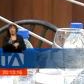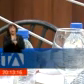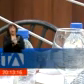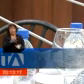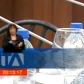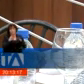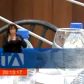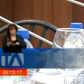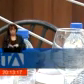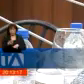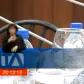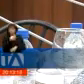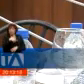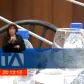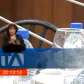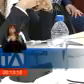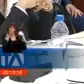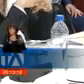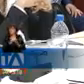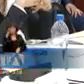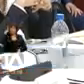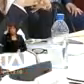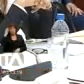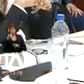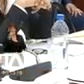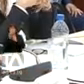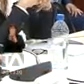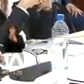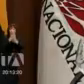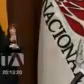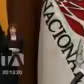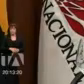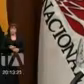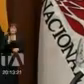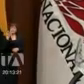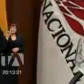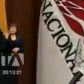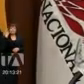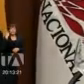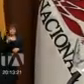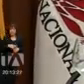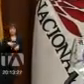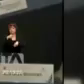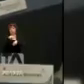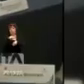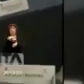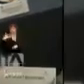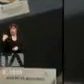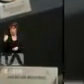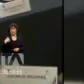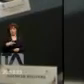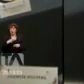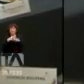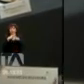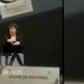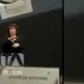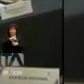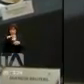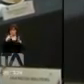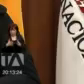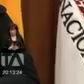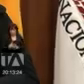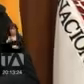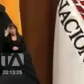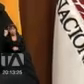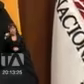aportado con importante información. El plazo de 15 días empieza a correr una vez que la ex canciller sea notificada, pues ella no vive en